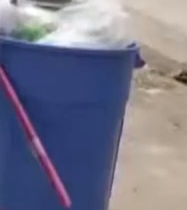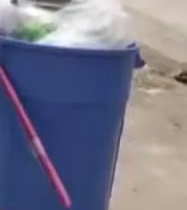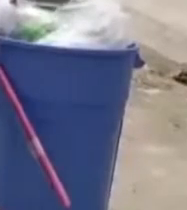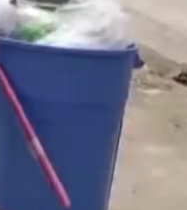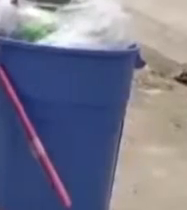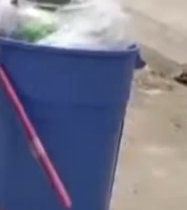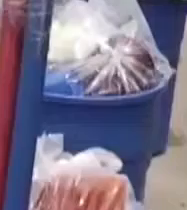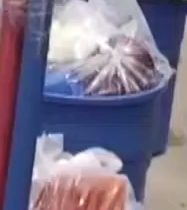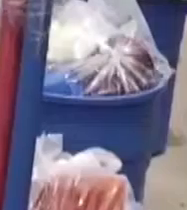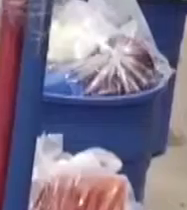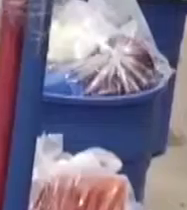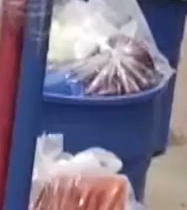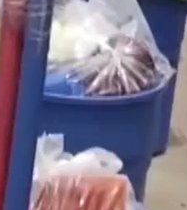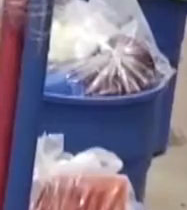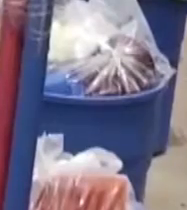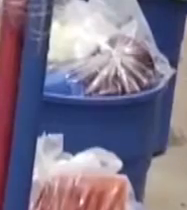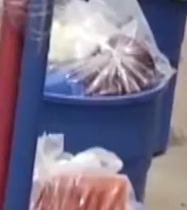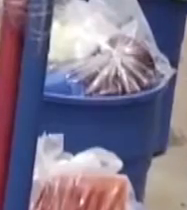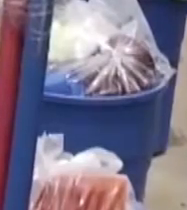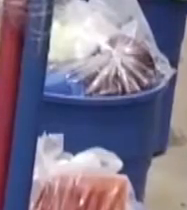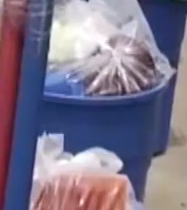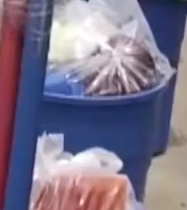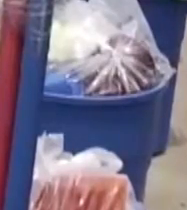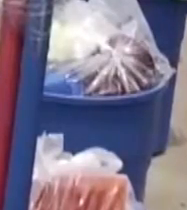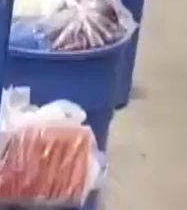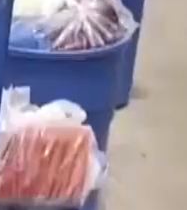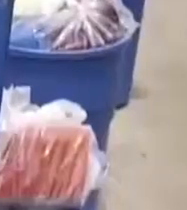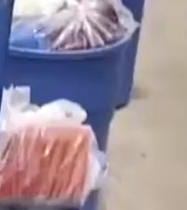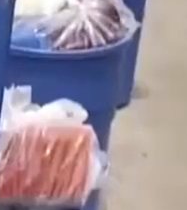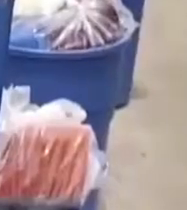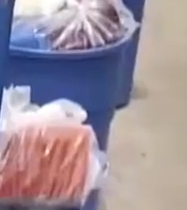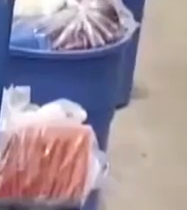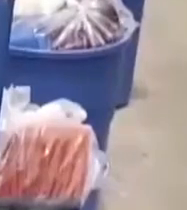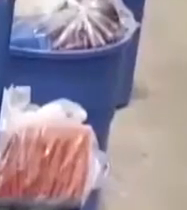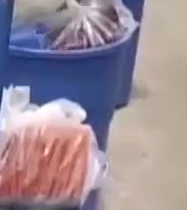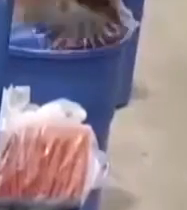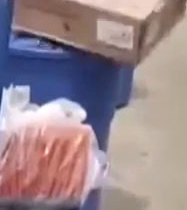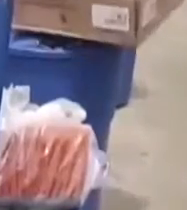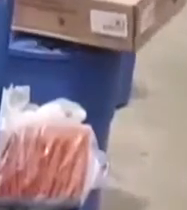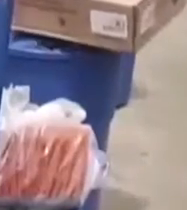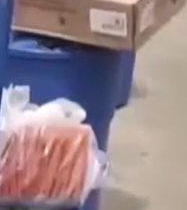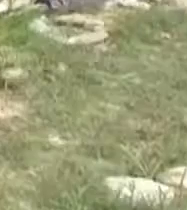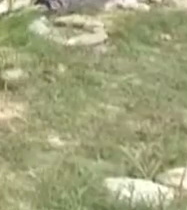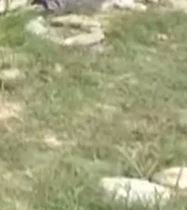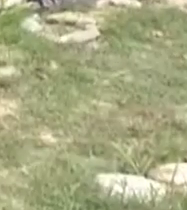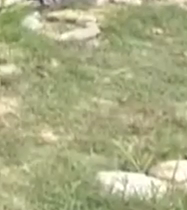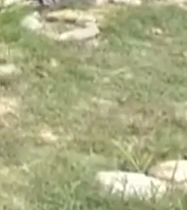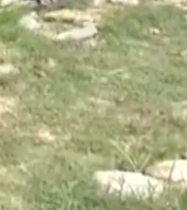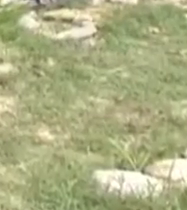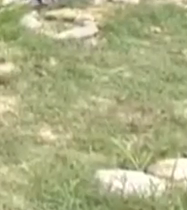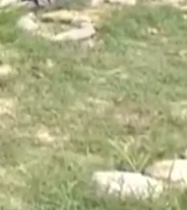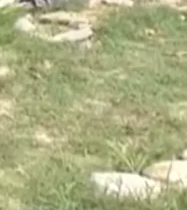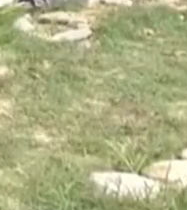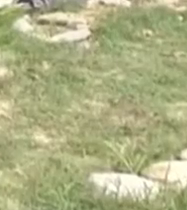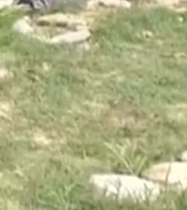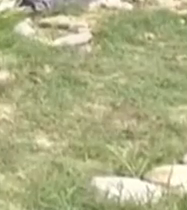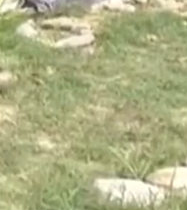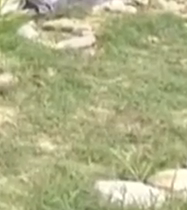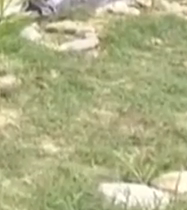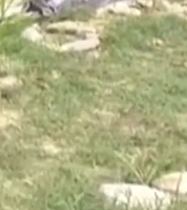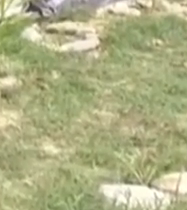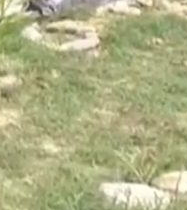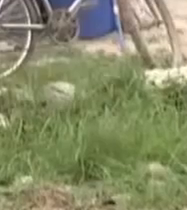con enseres domésticos también se trabaja en la reconstrucción nacional que incluye limpieza de calles mejora y reconstrucción de viviendas